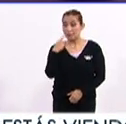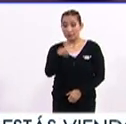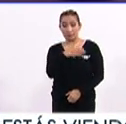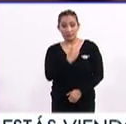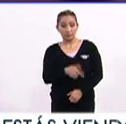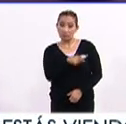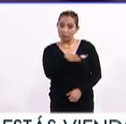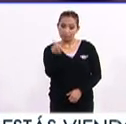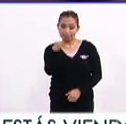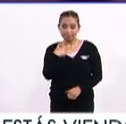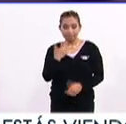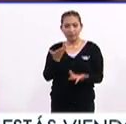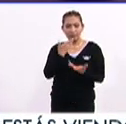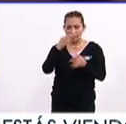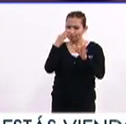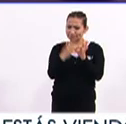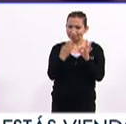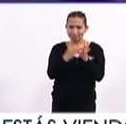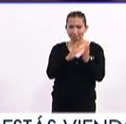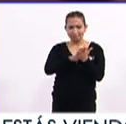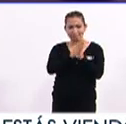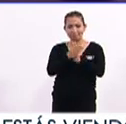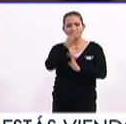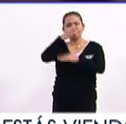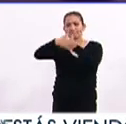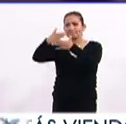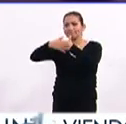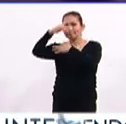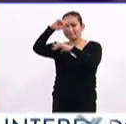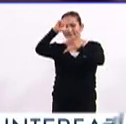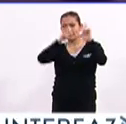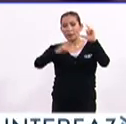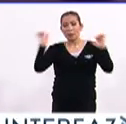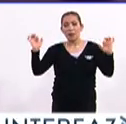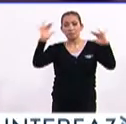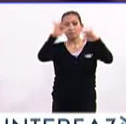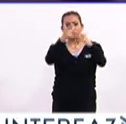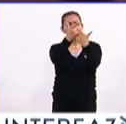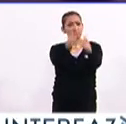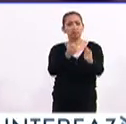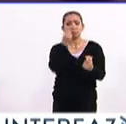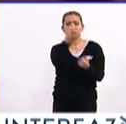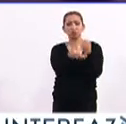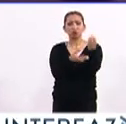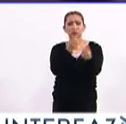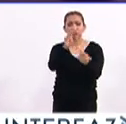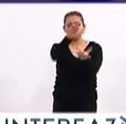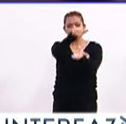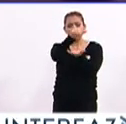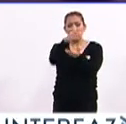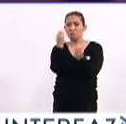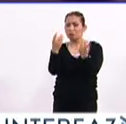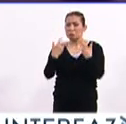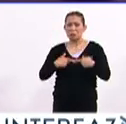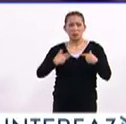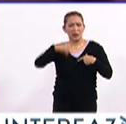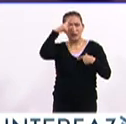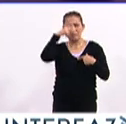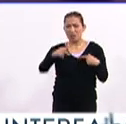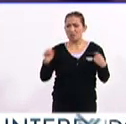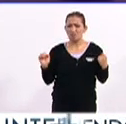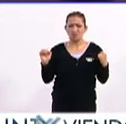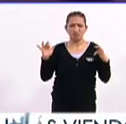se tradujo satisfactoriamente en una convocatoria nacional para el diálogo abierto y colectivo que logró reunir a miles de mexicanas